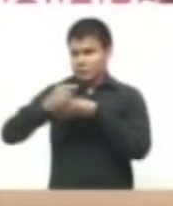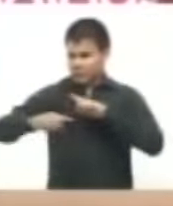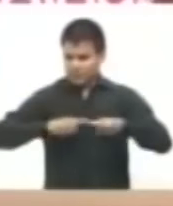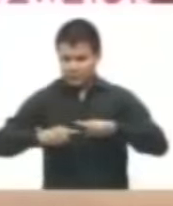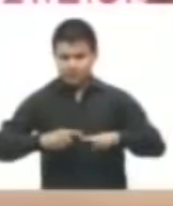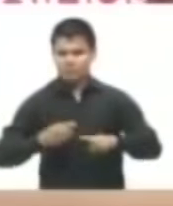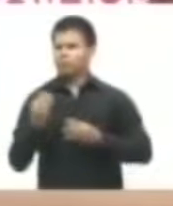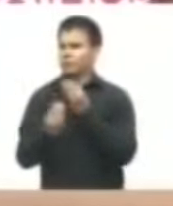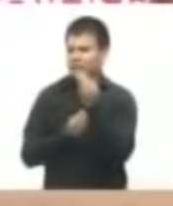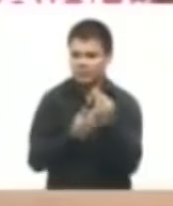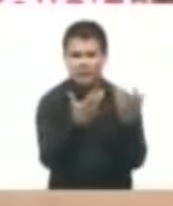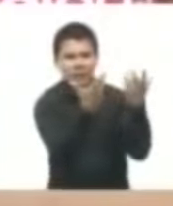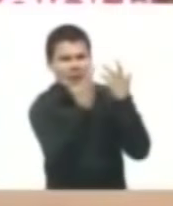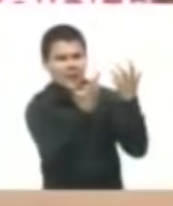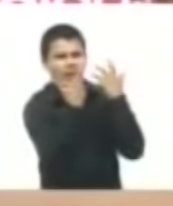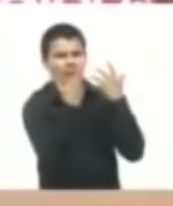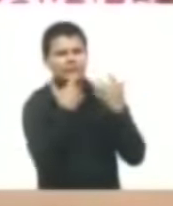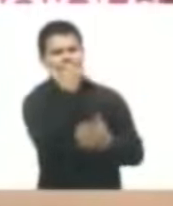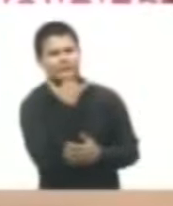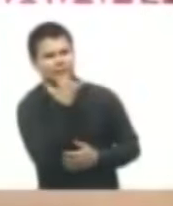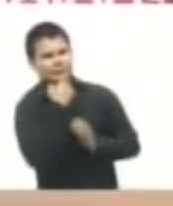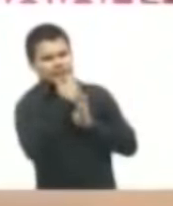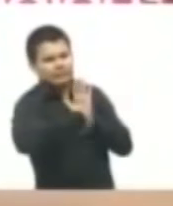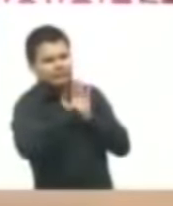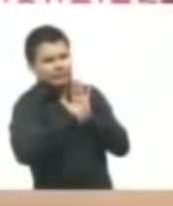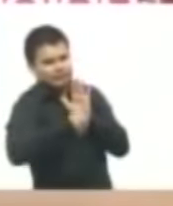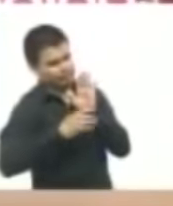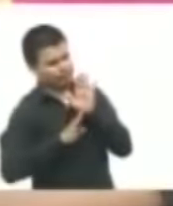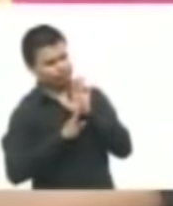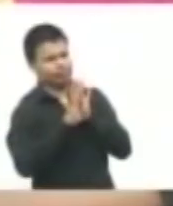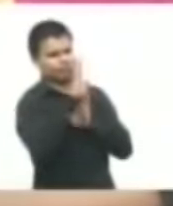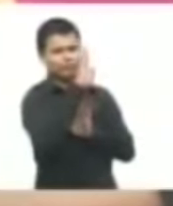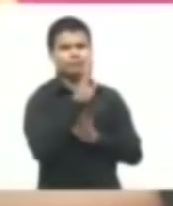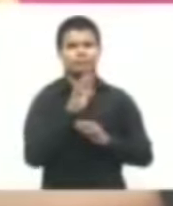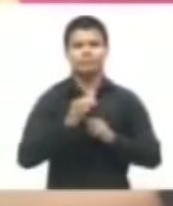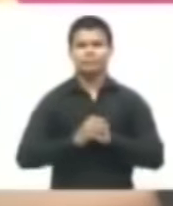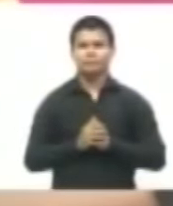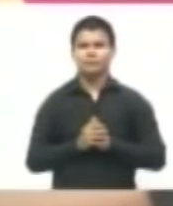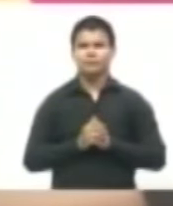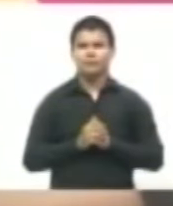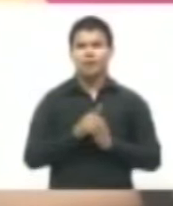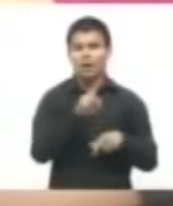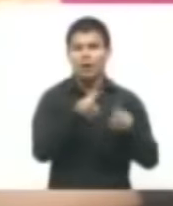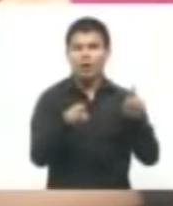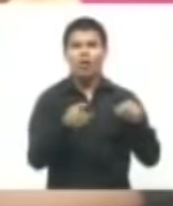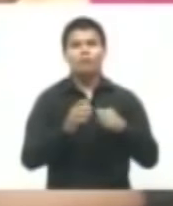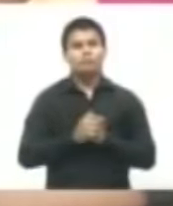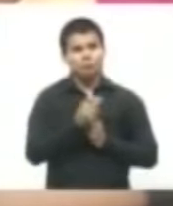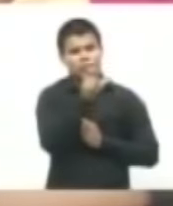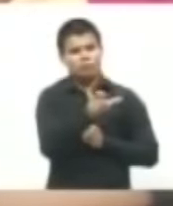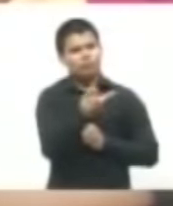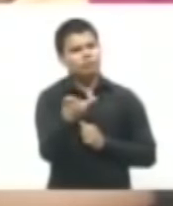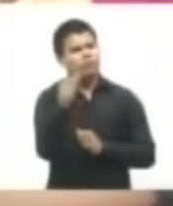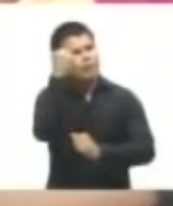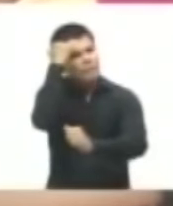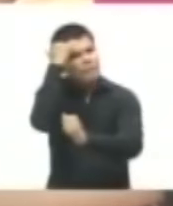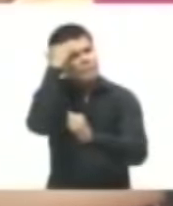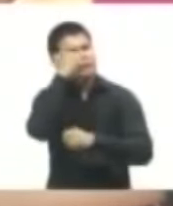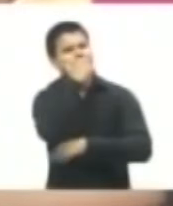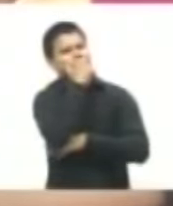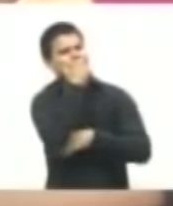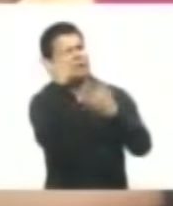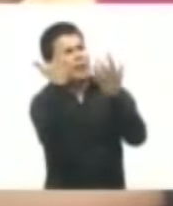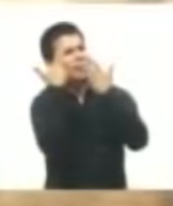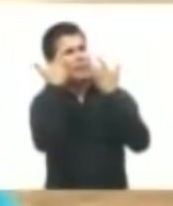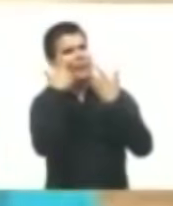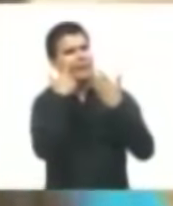que hacer, en qué nos equivocamos, en qué mejoramos, pues podemos seguir adelante. Cuando el profesor nos corrige, nosotras tratamos de tenerlo en mente para poder hacerlo la